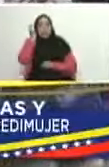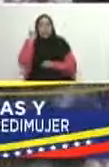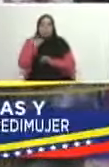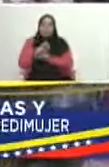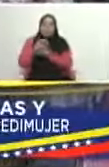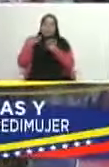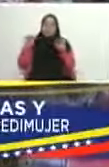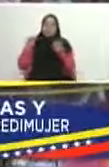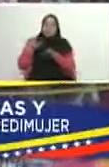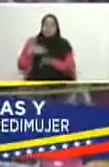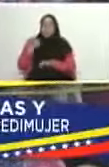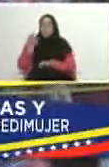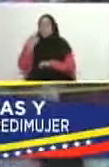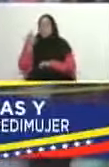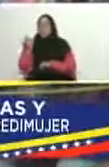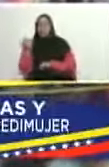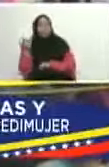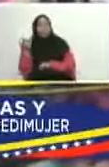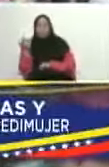temprano no pueden ver.